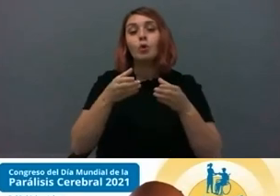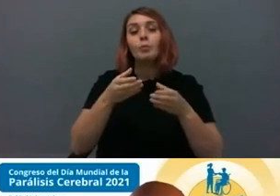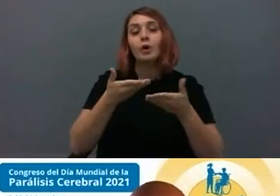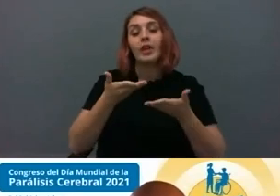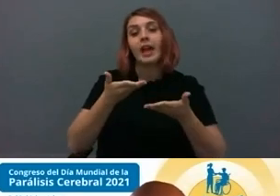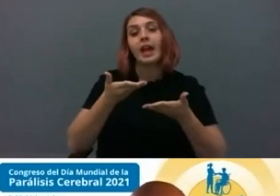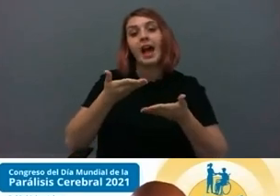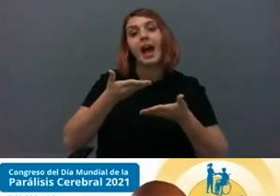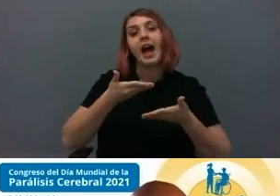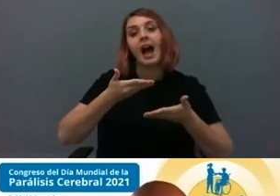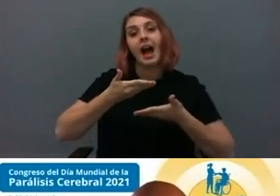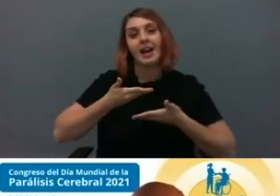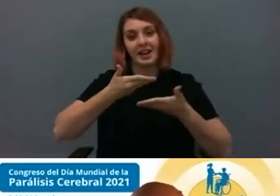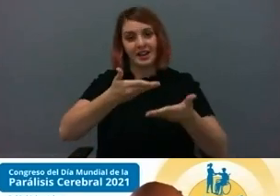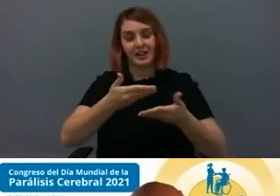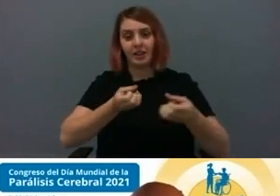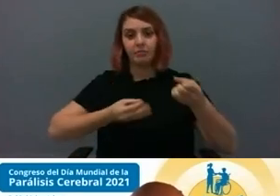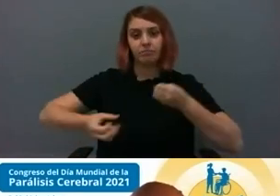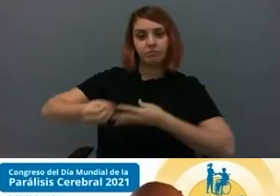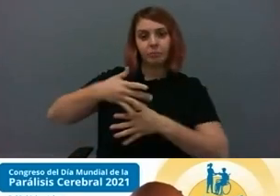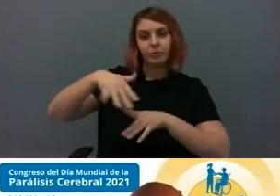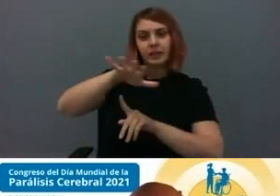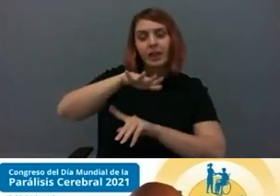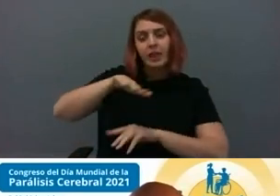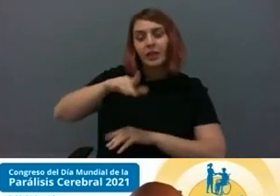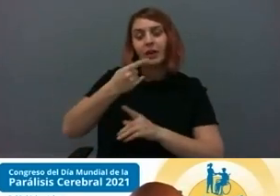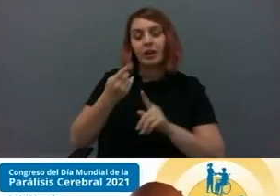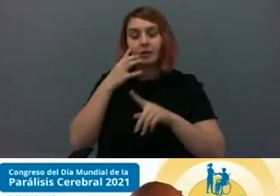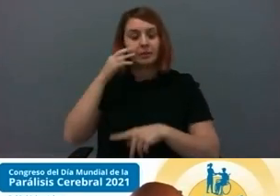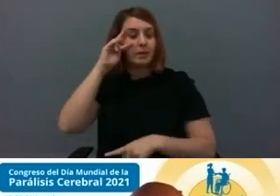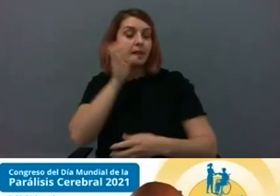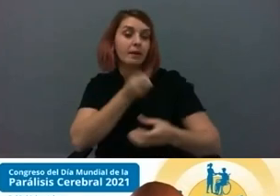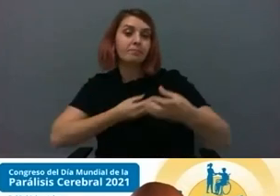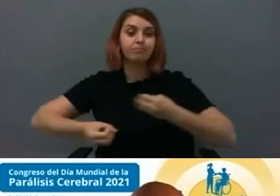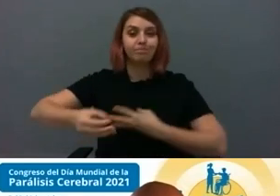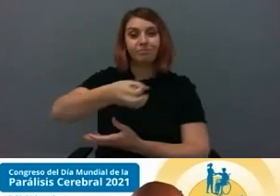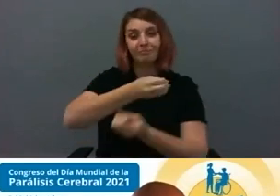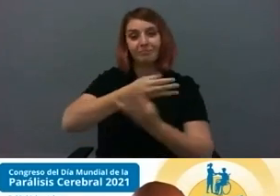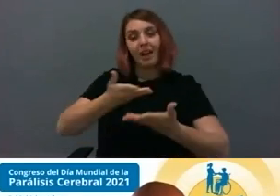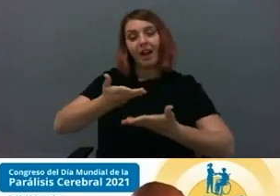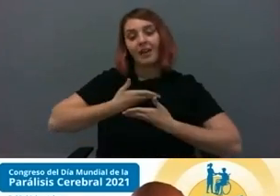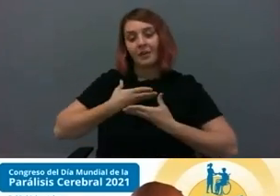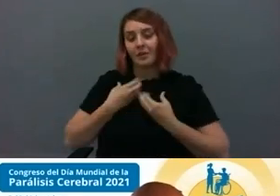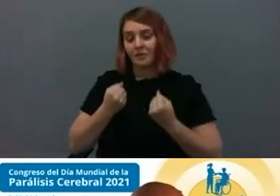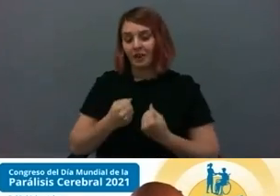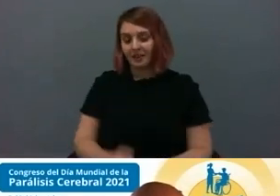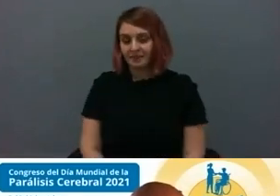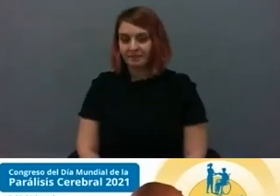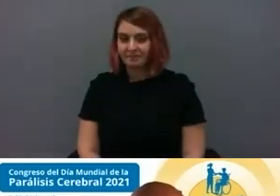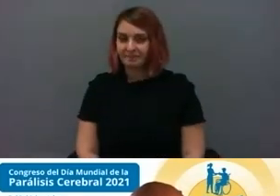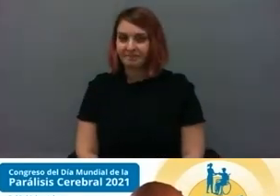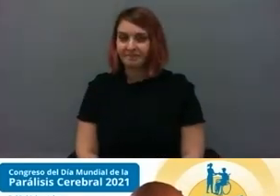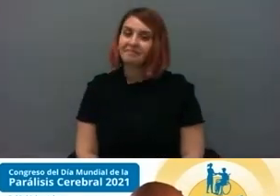generar espacios de socialización entre mujeres para contar esas experiencias y de ayuda.